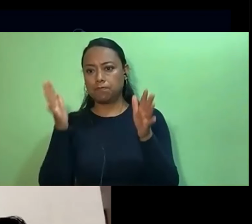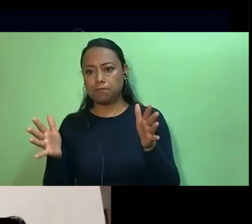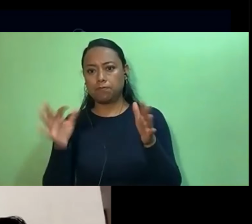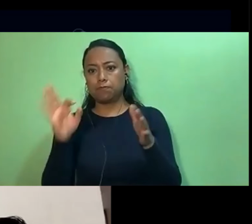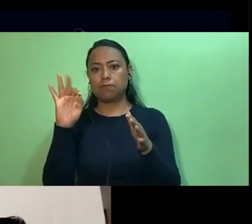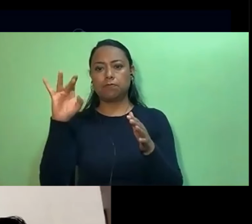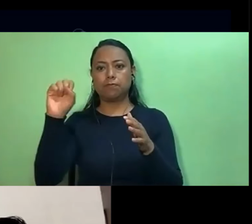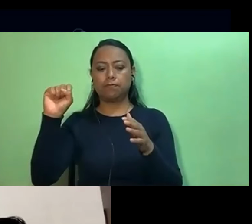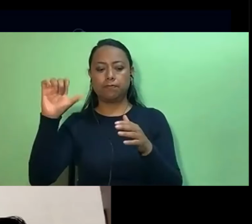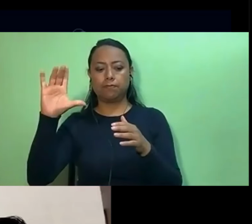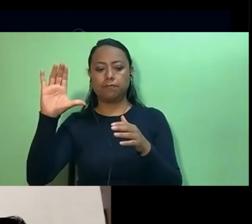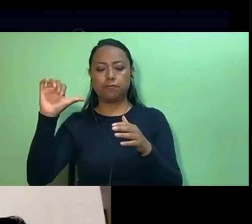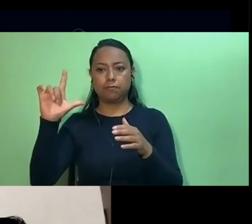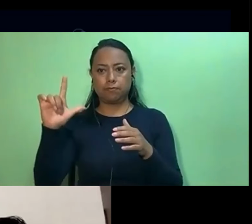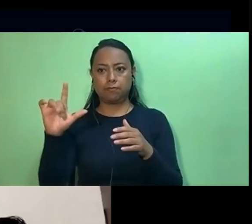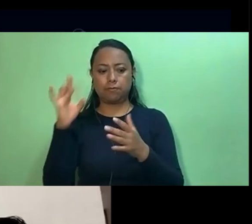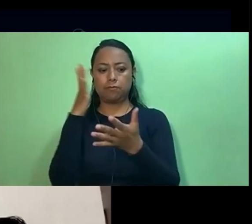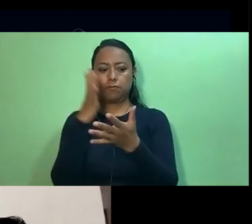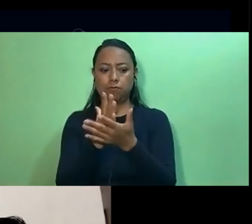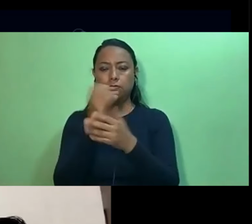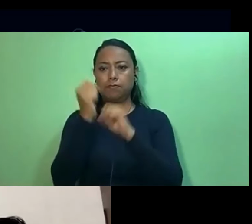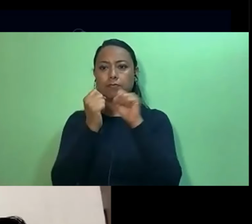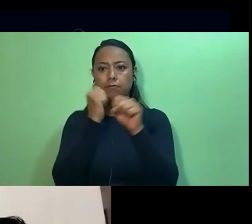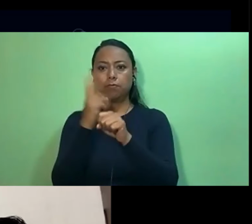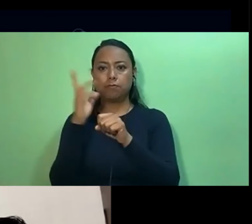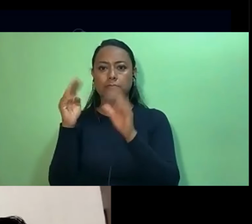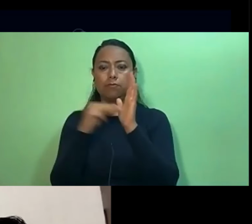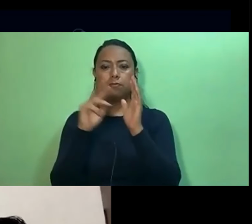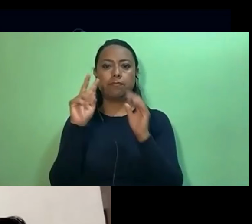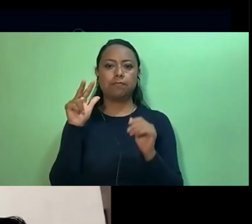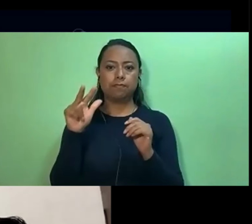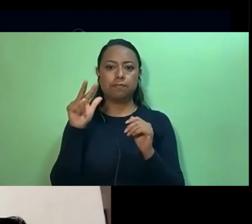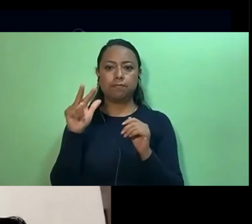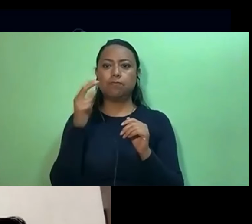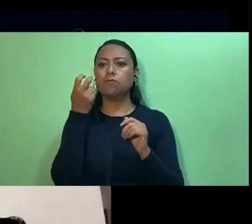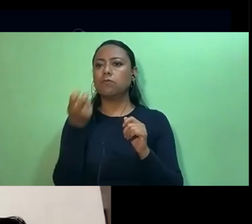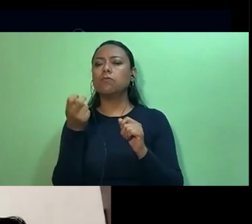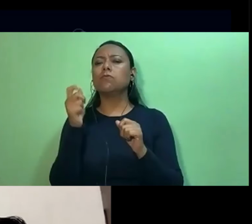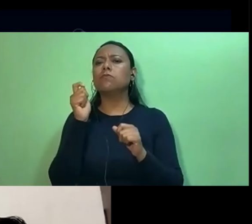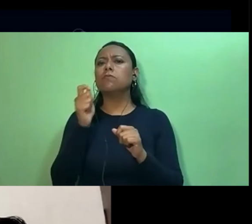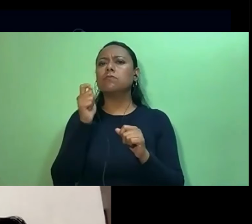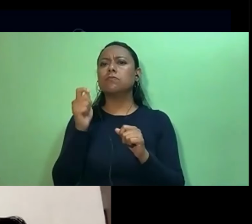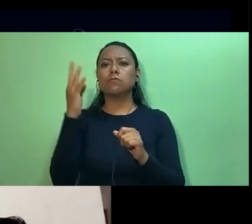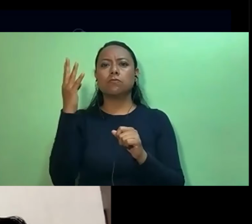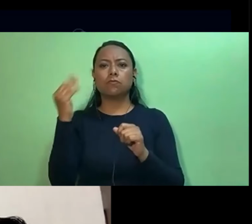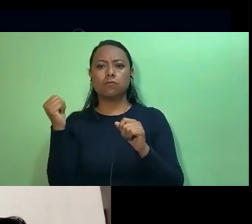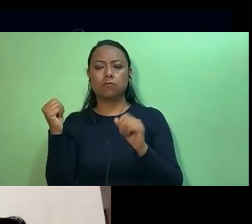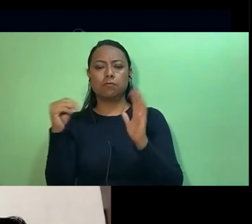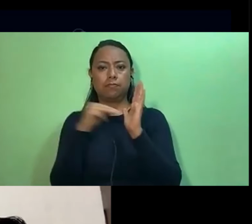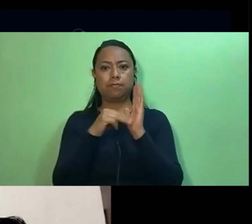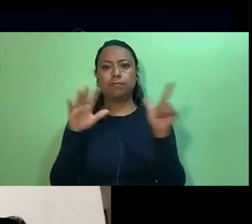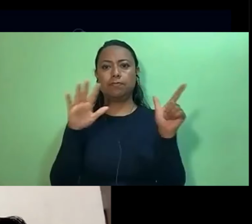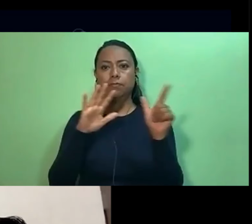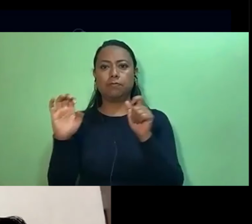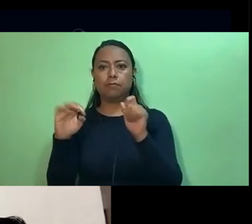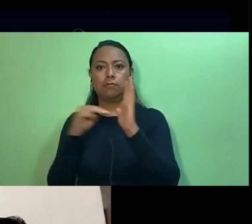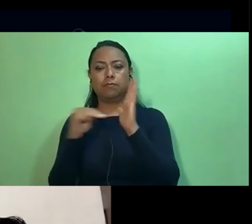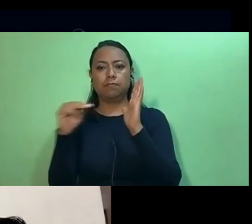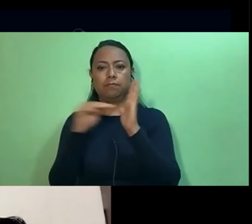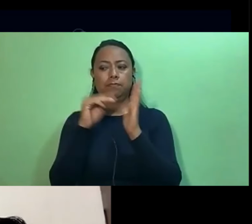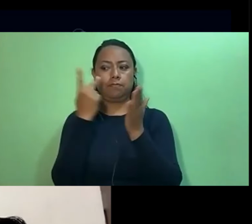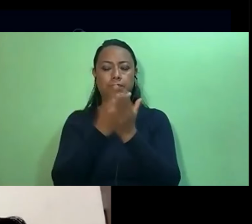el 2018, esto implicó 9.700 millones de pesos. Esto